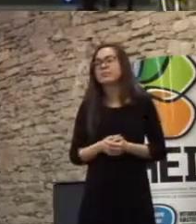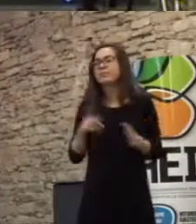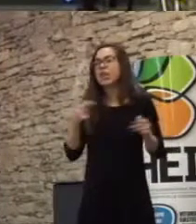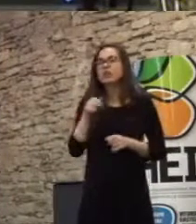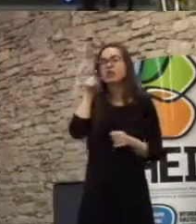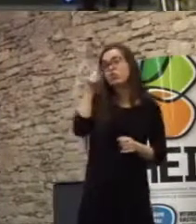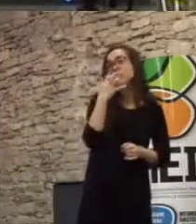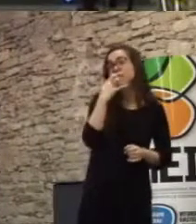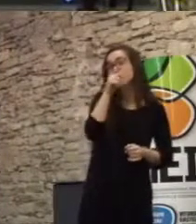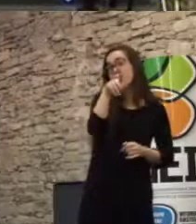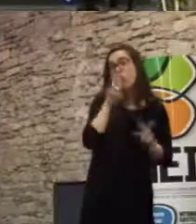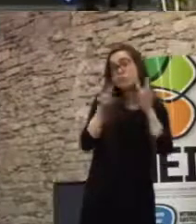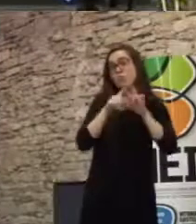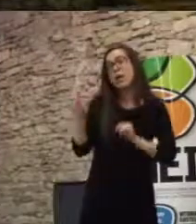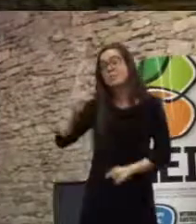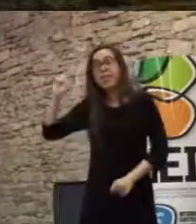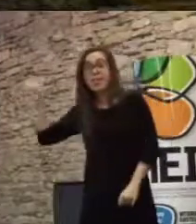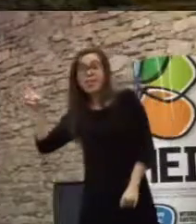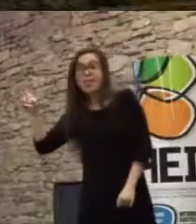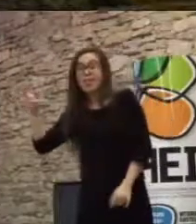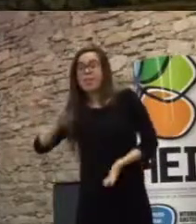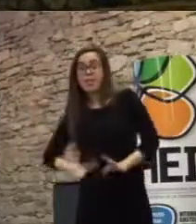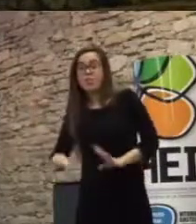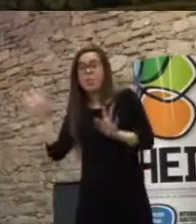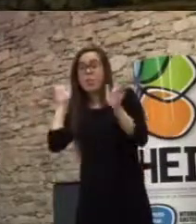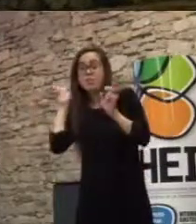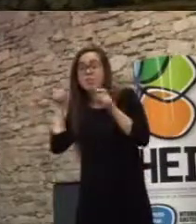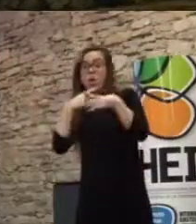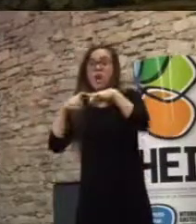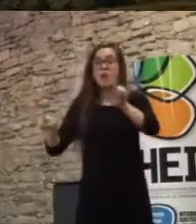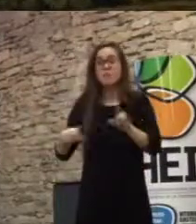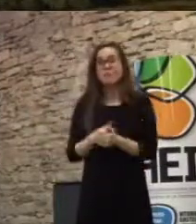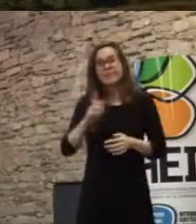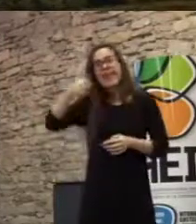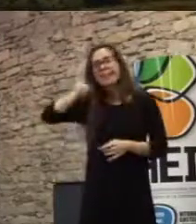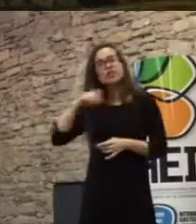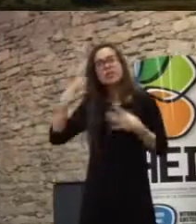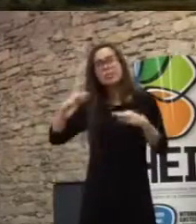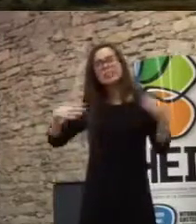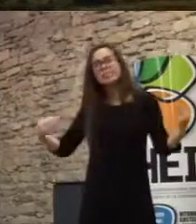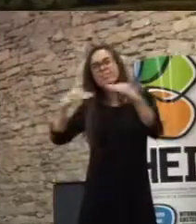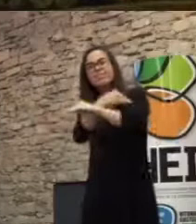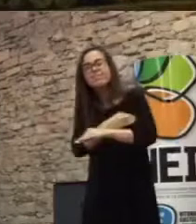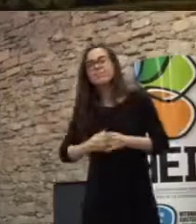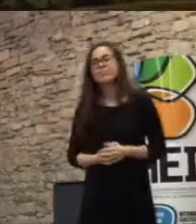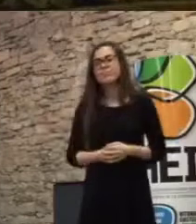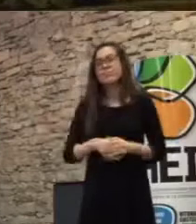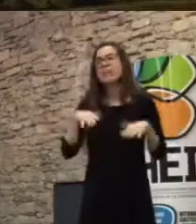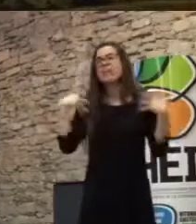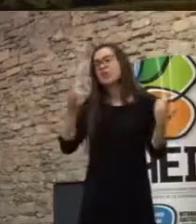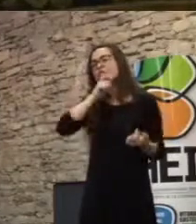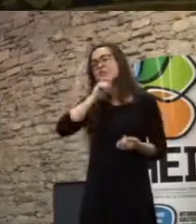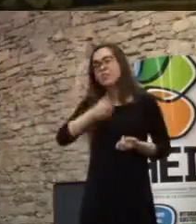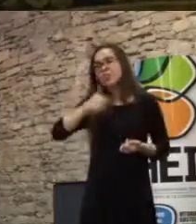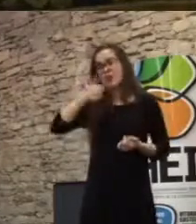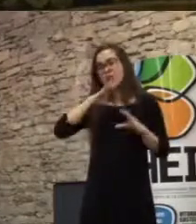elegido para explorarla y en esa exploración dices que bajar a exploración está entonces esto se complica si la comunicación